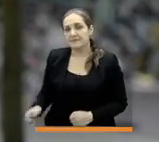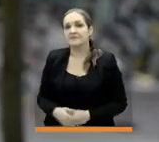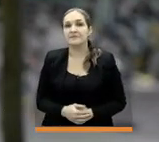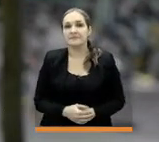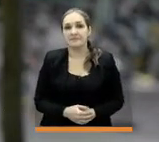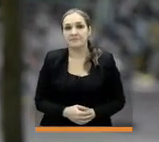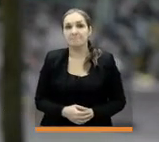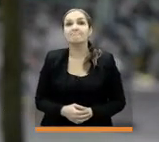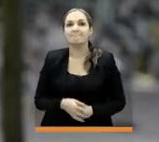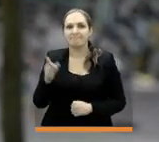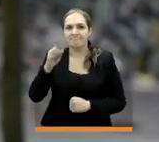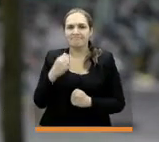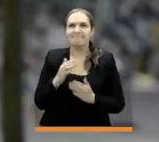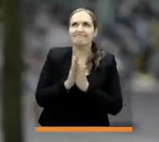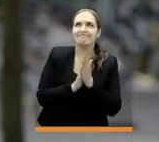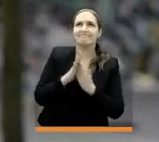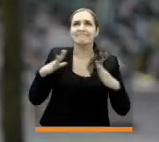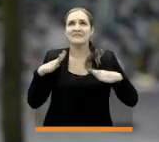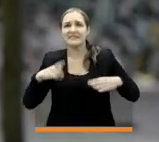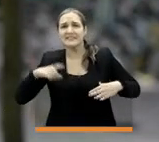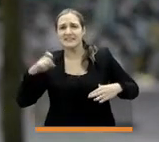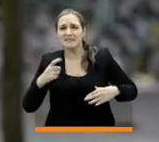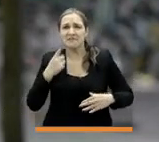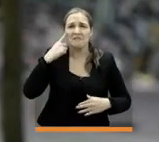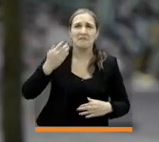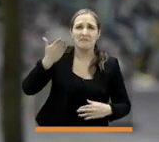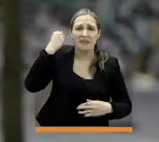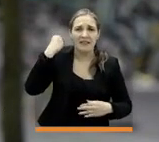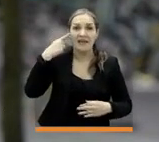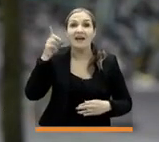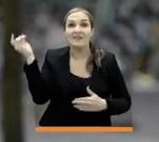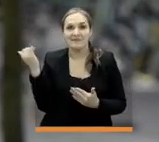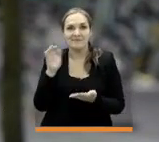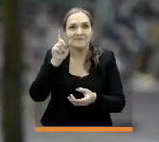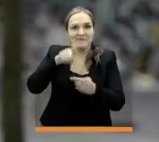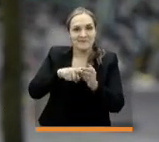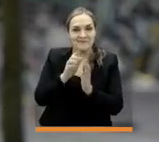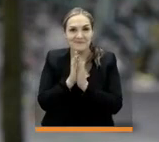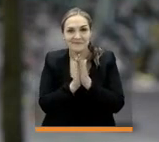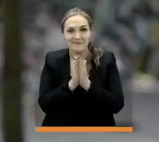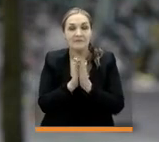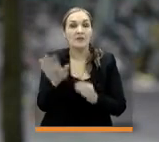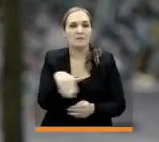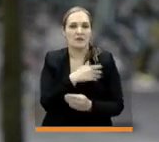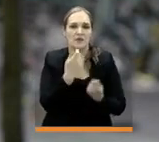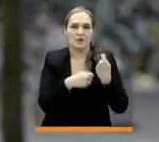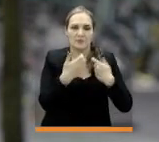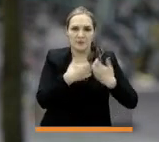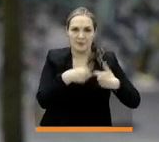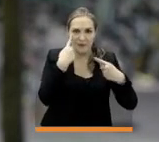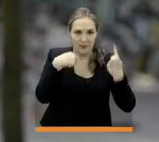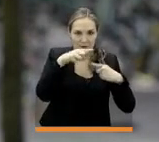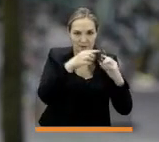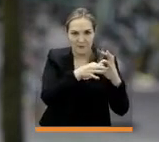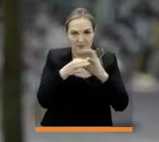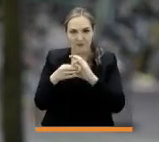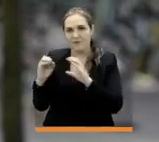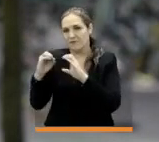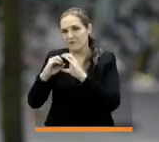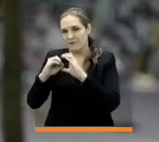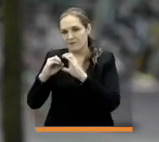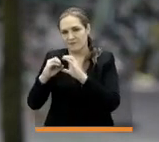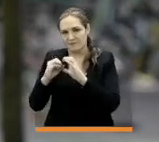www.elgranfinde.com y recompénsate haciendo ese viaje pendiente. Invita al Ministerio de Comercio, Industria y Turismo